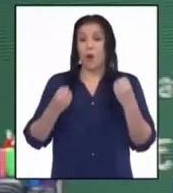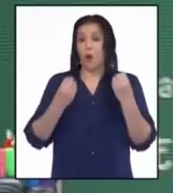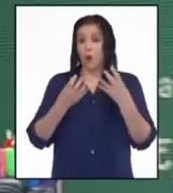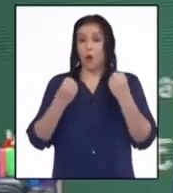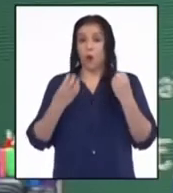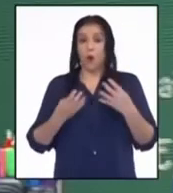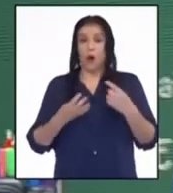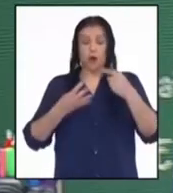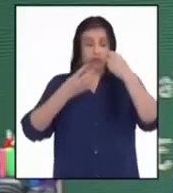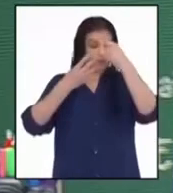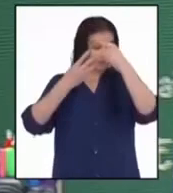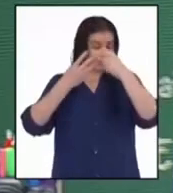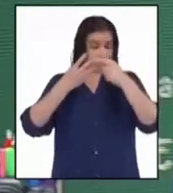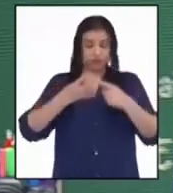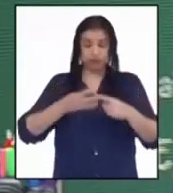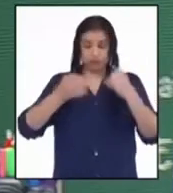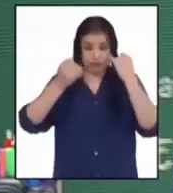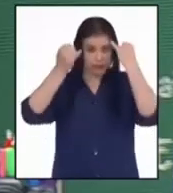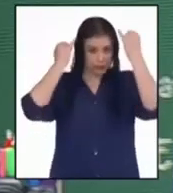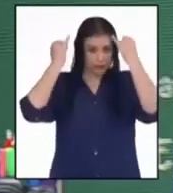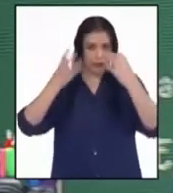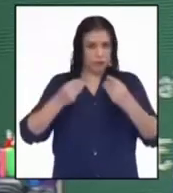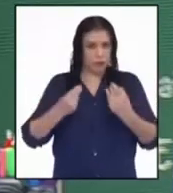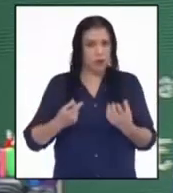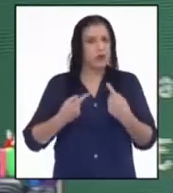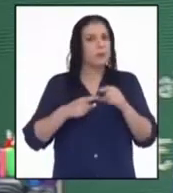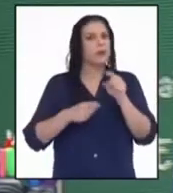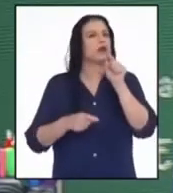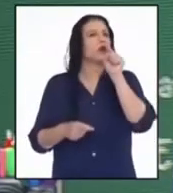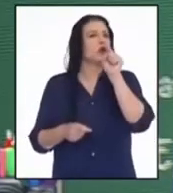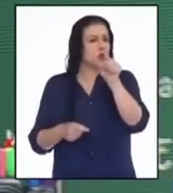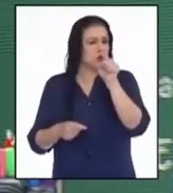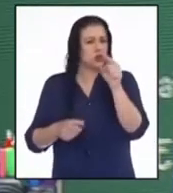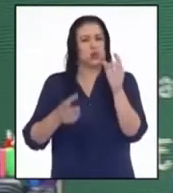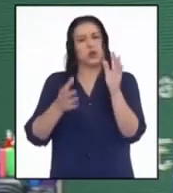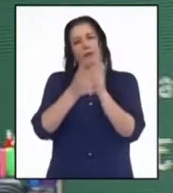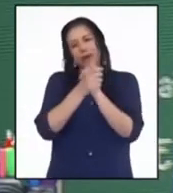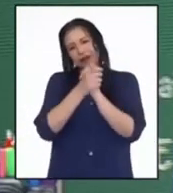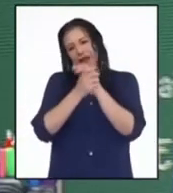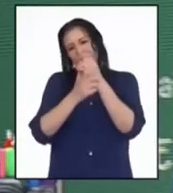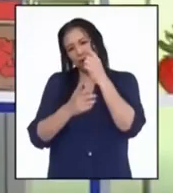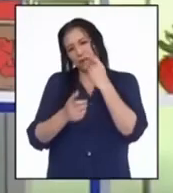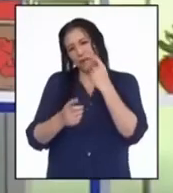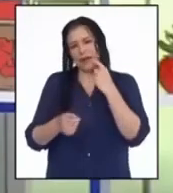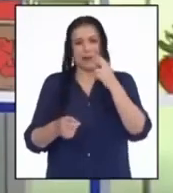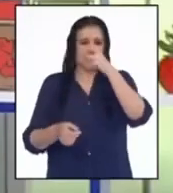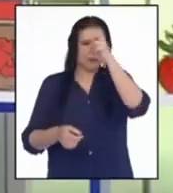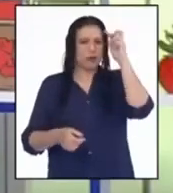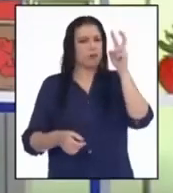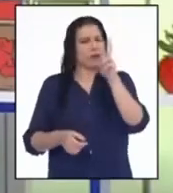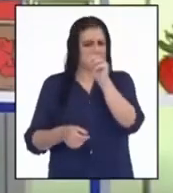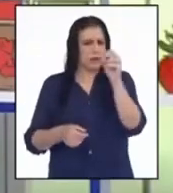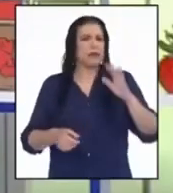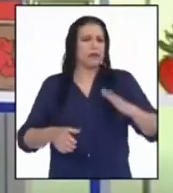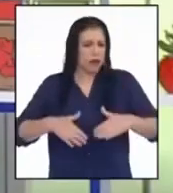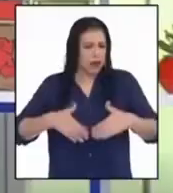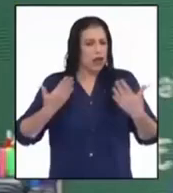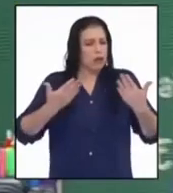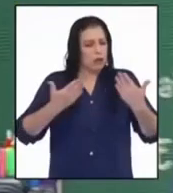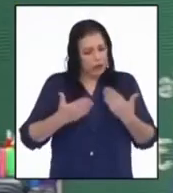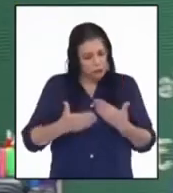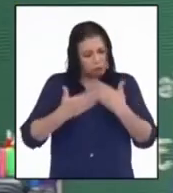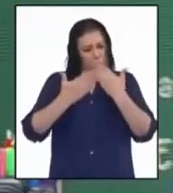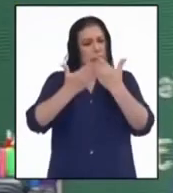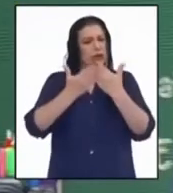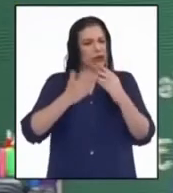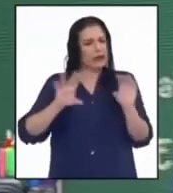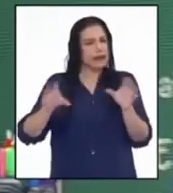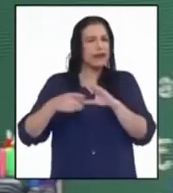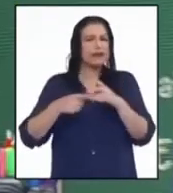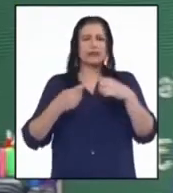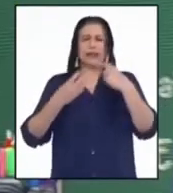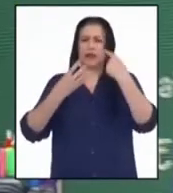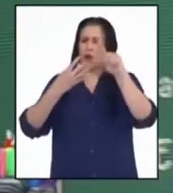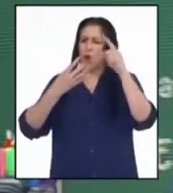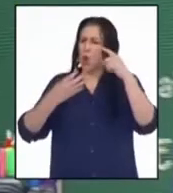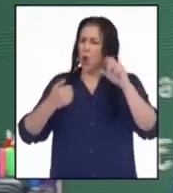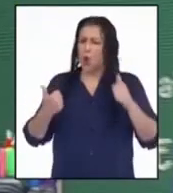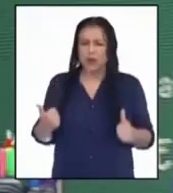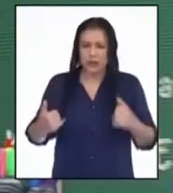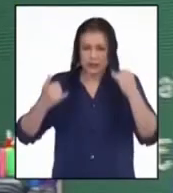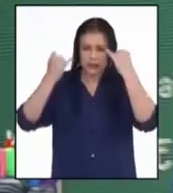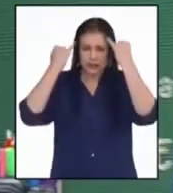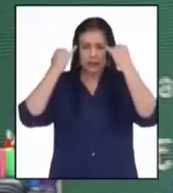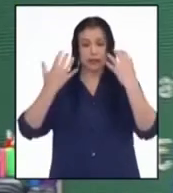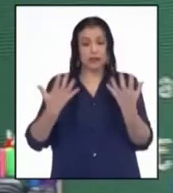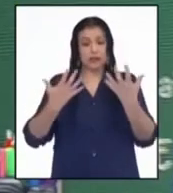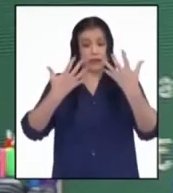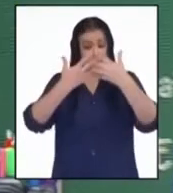¡Wow! Son muchas ideas. Pero tú, amigo de la promo 2020, puedes proponer y concretar muchas otras más,